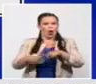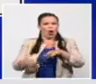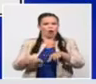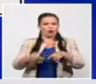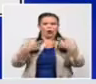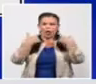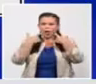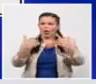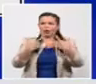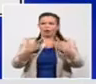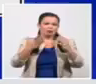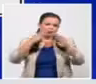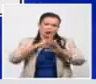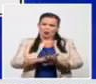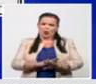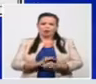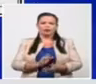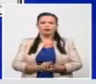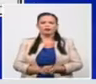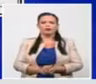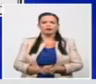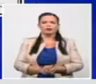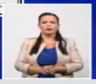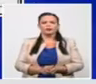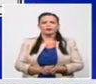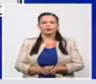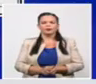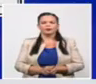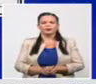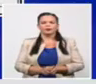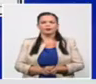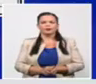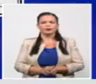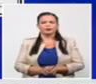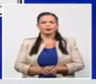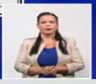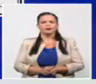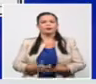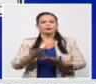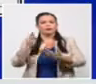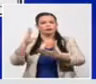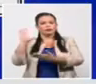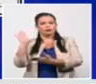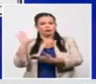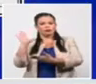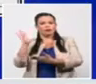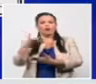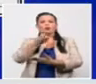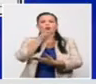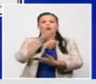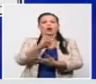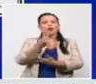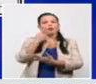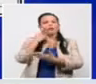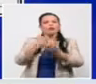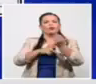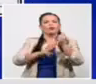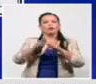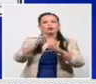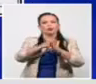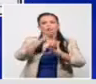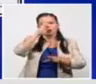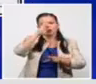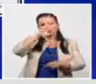son, por la última que tienes ahí se puede ver Santiago en la parte